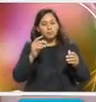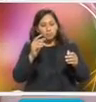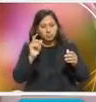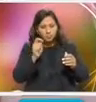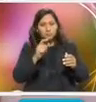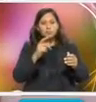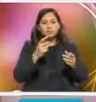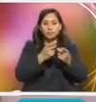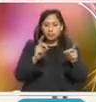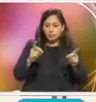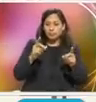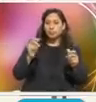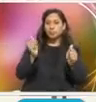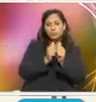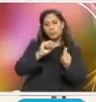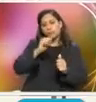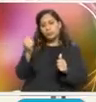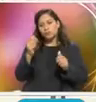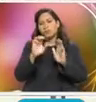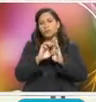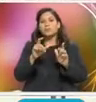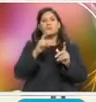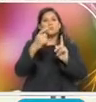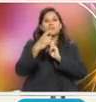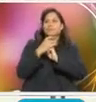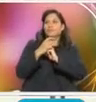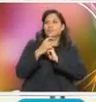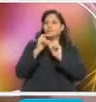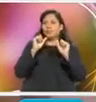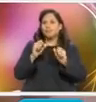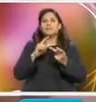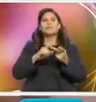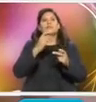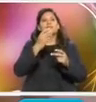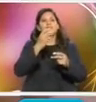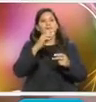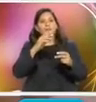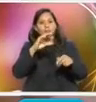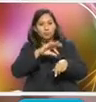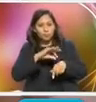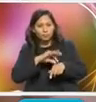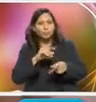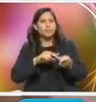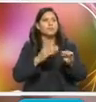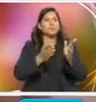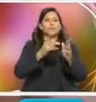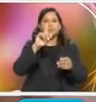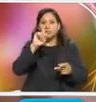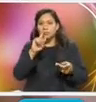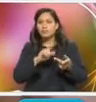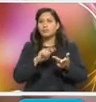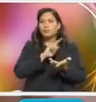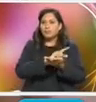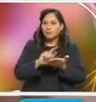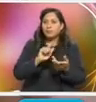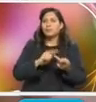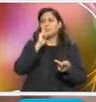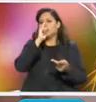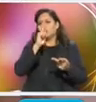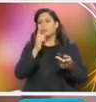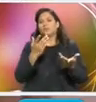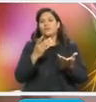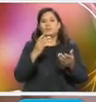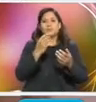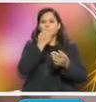del desarrollo que tienen que ver, por ejemplo, con la seguridad social, con el acceso a servicios básicos como infraestructura, agua potable, el